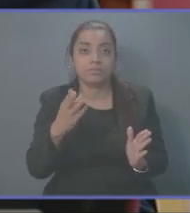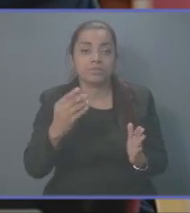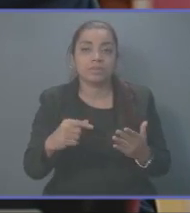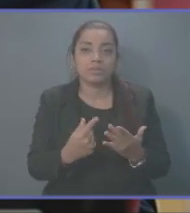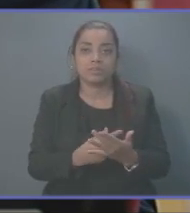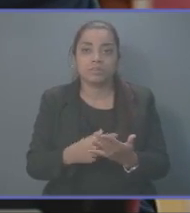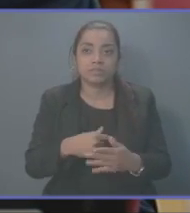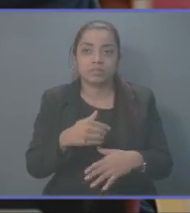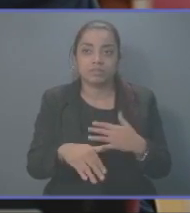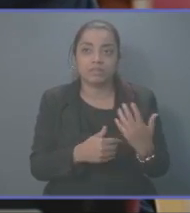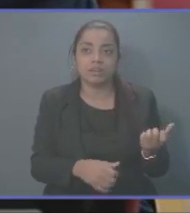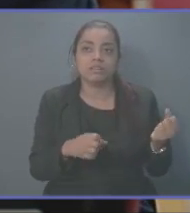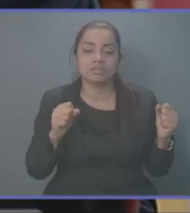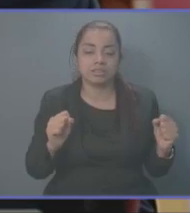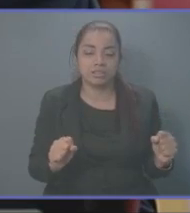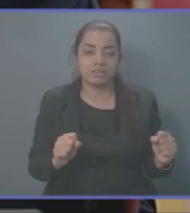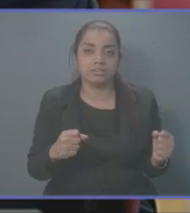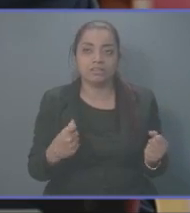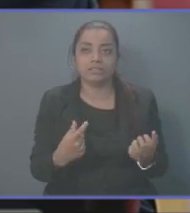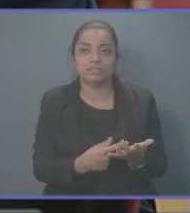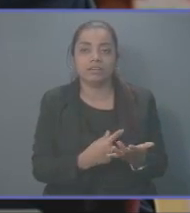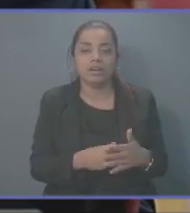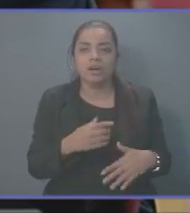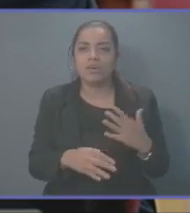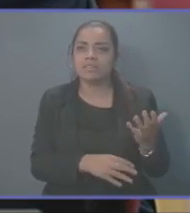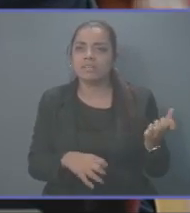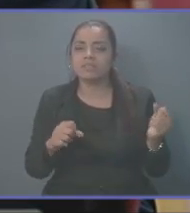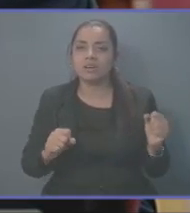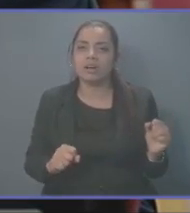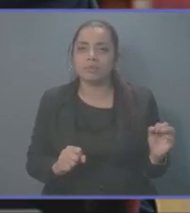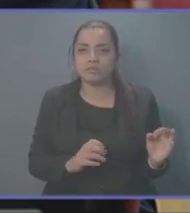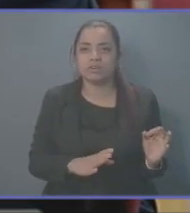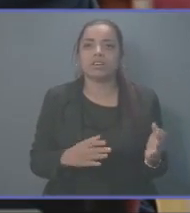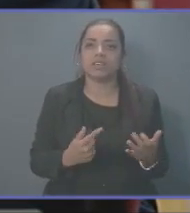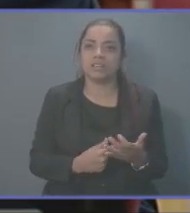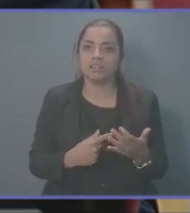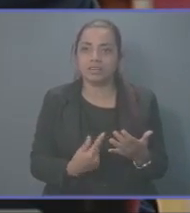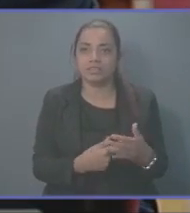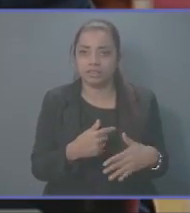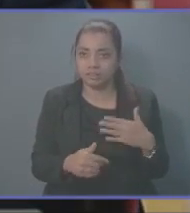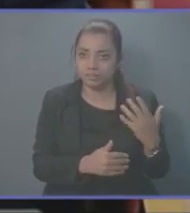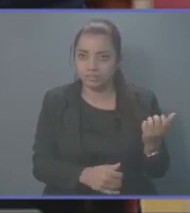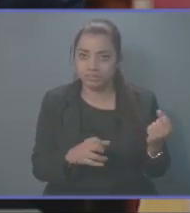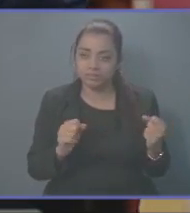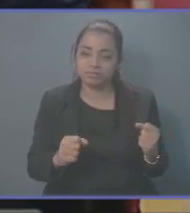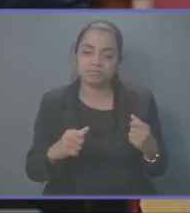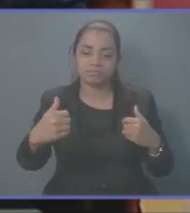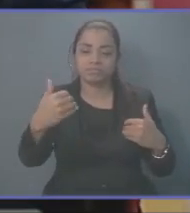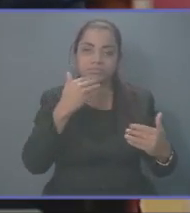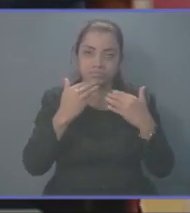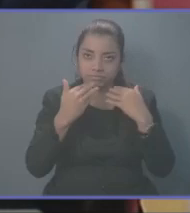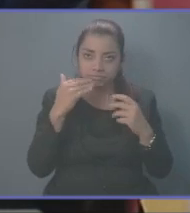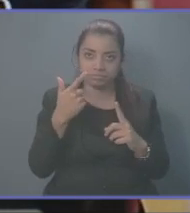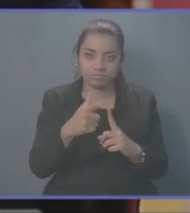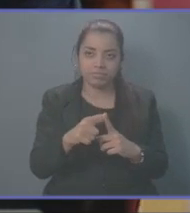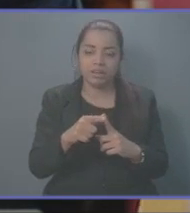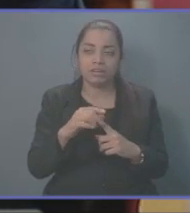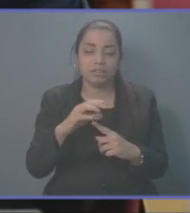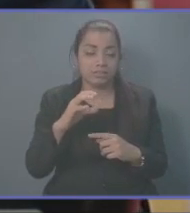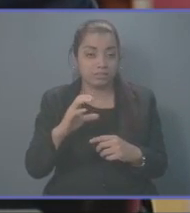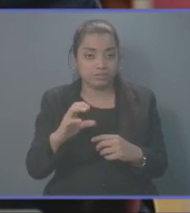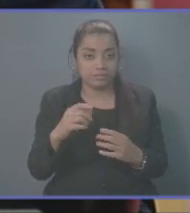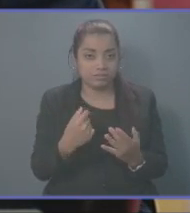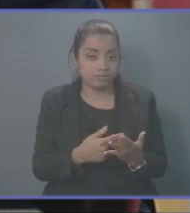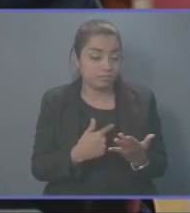General de Tesorería, y ésta podrá renovarlos cuando concurran circunstancias que lo justifiquen. C. Transcurrido